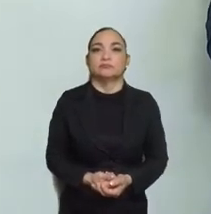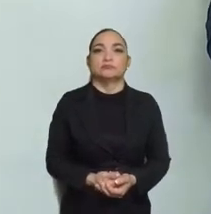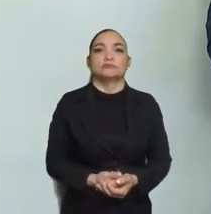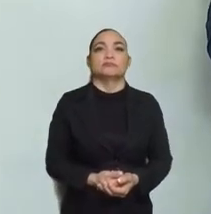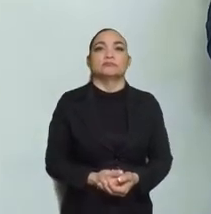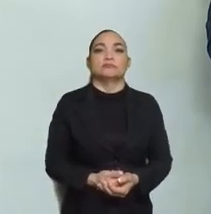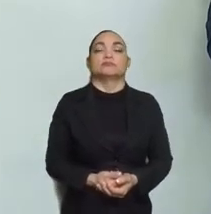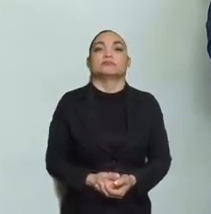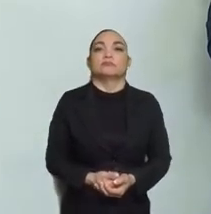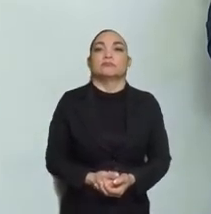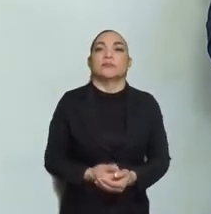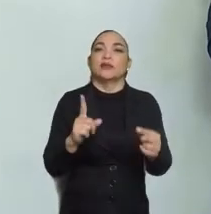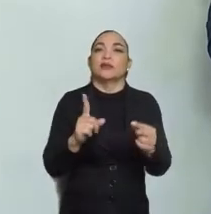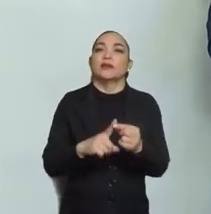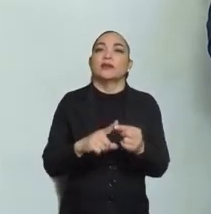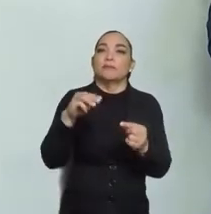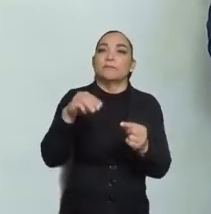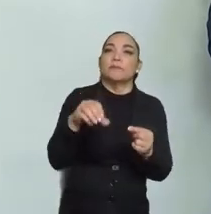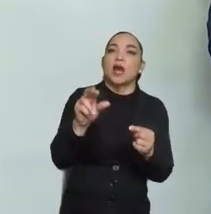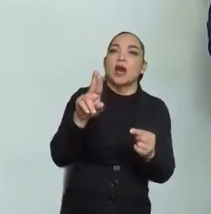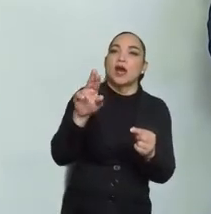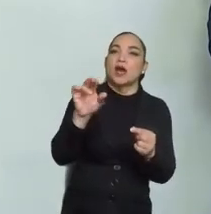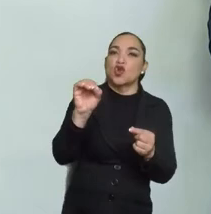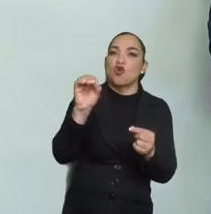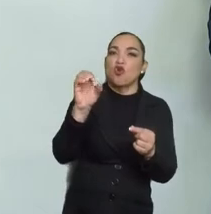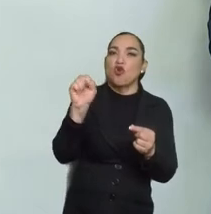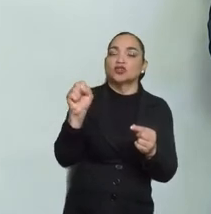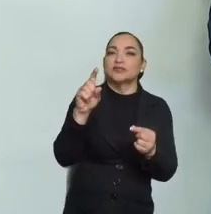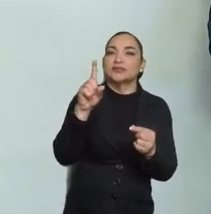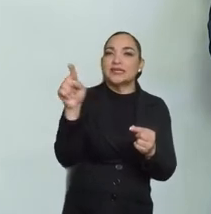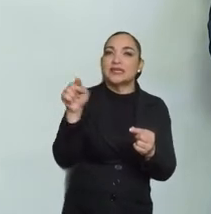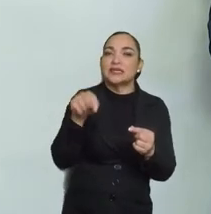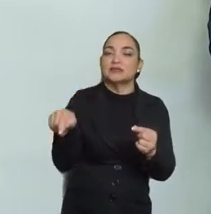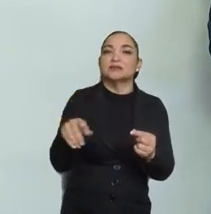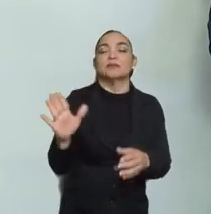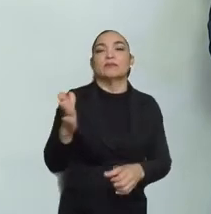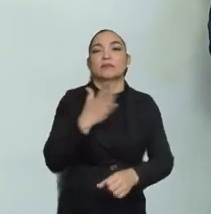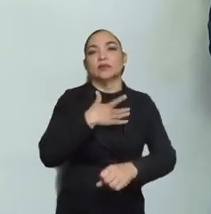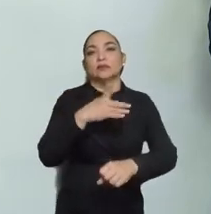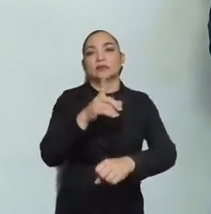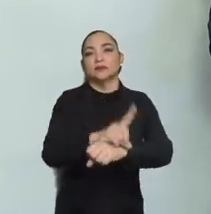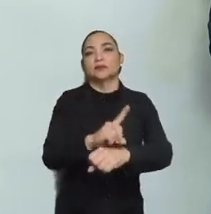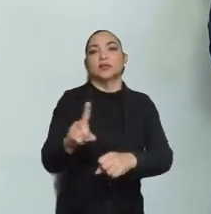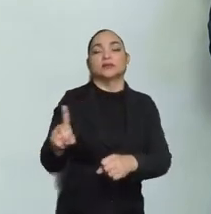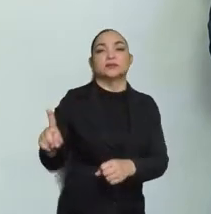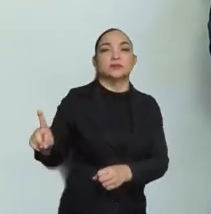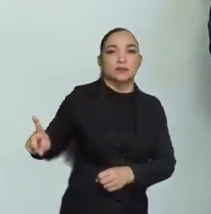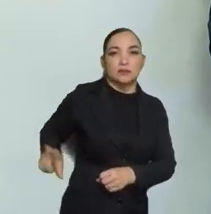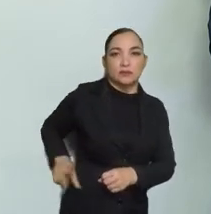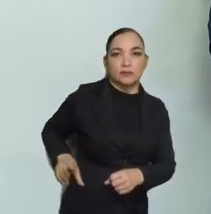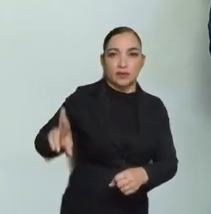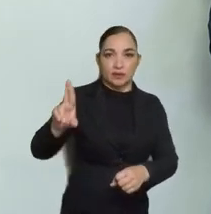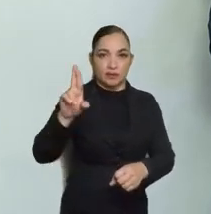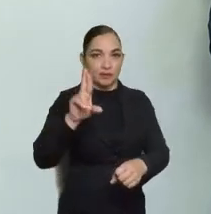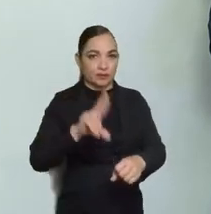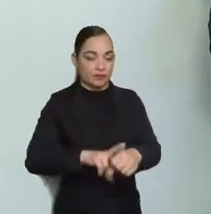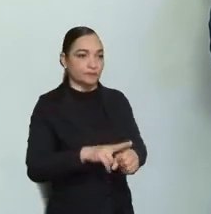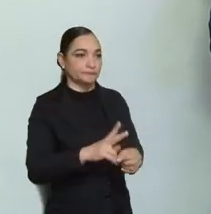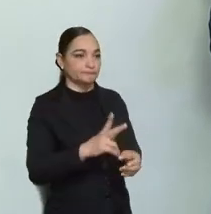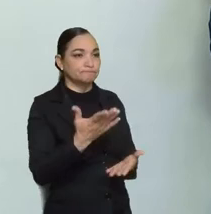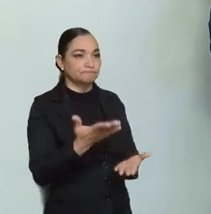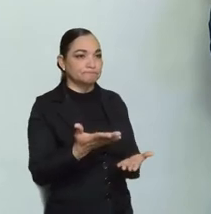¿Con quién? Marcos Díaz. Buenos días, gobernador. Buenos días a los funcionarios y compañeros.